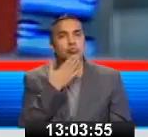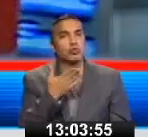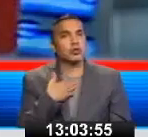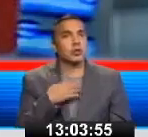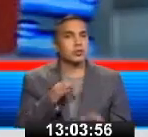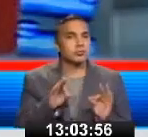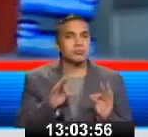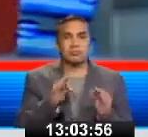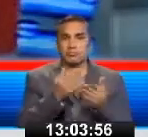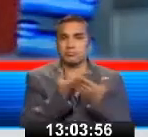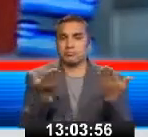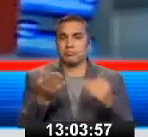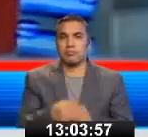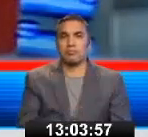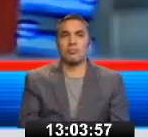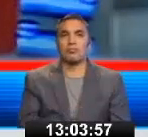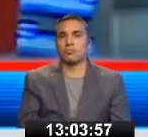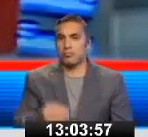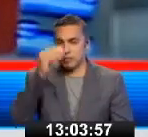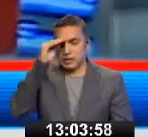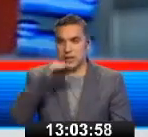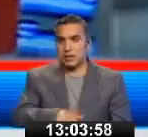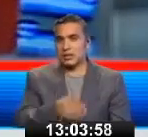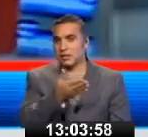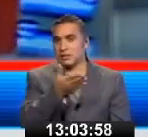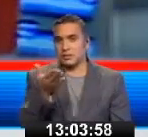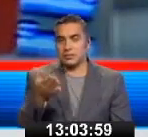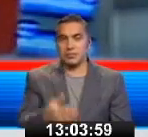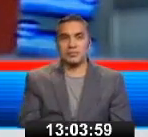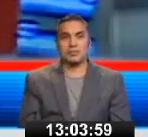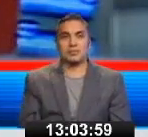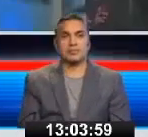ambiente. Adelante, Mauricio. Buenas tardes.